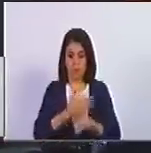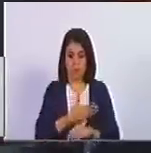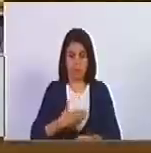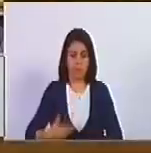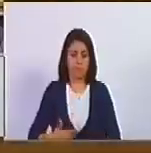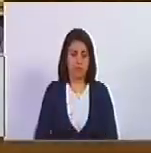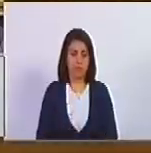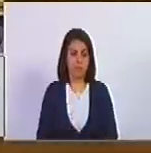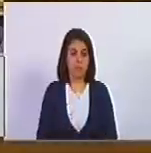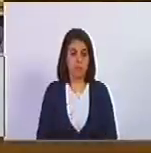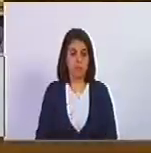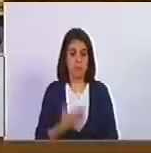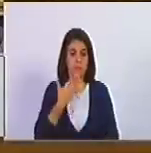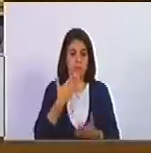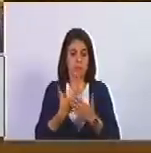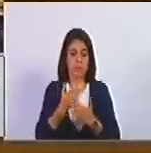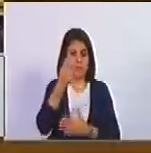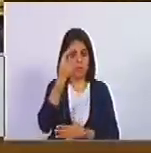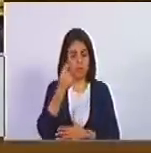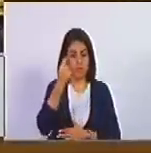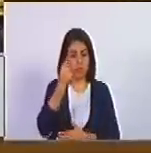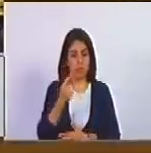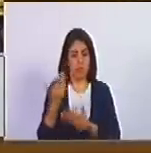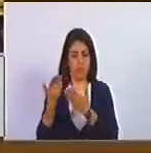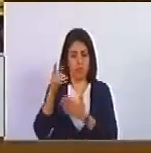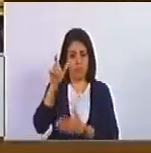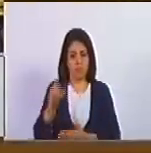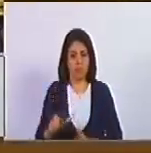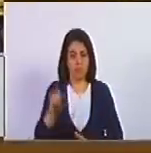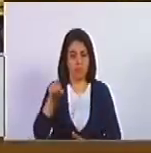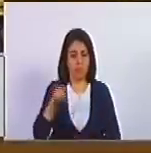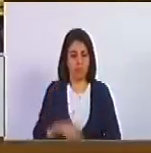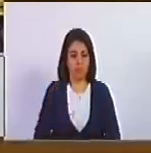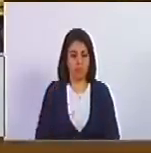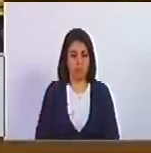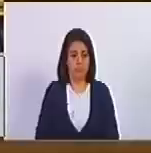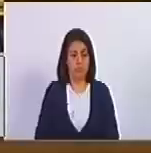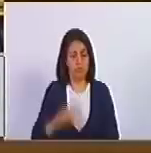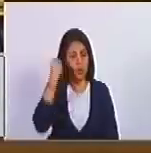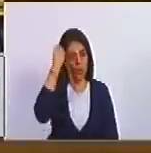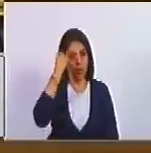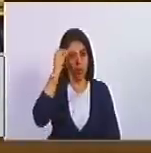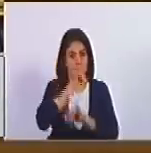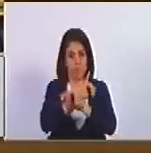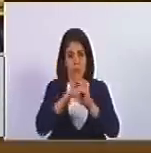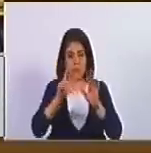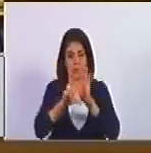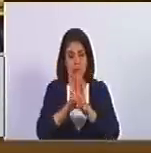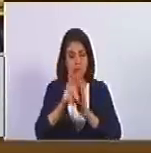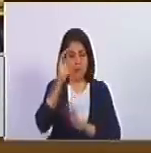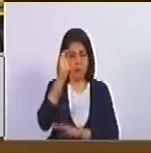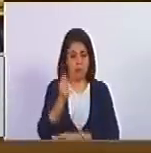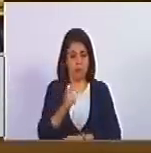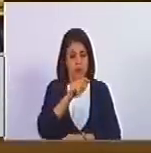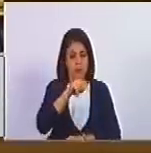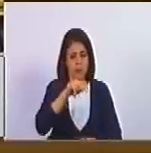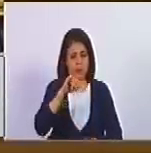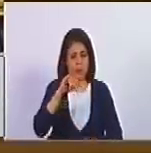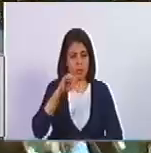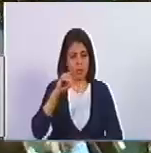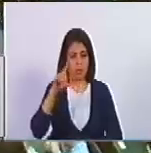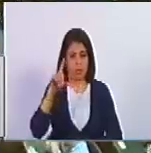presidente. Gracias, diputado. Dejamos derecho de palabra para consideración final de la ley al diputado Nicolás